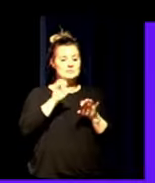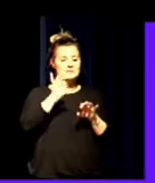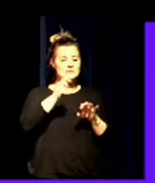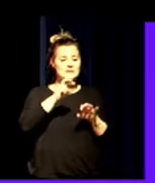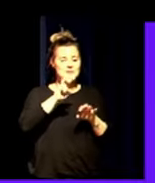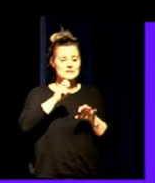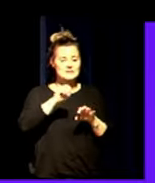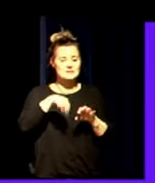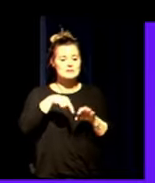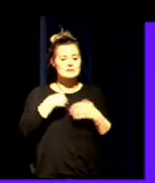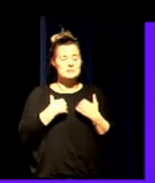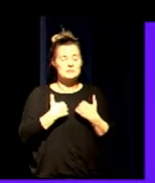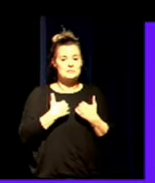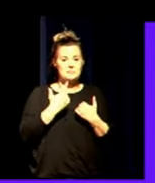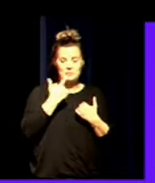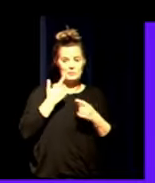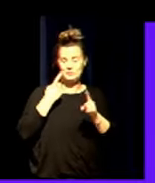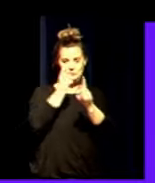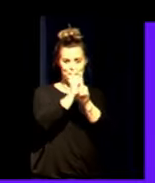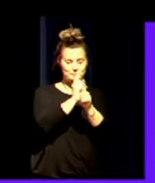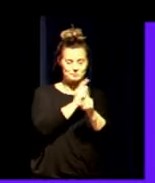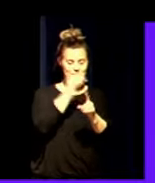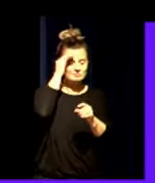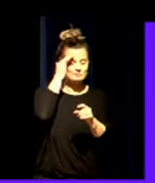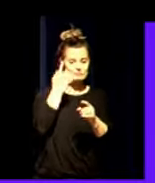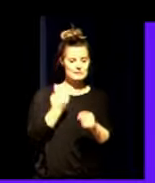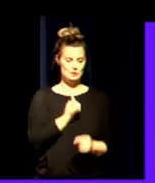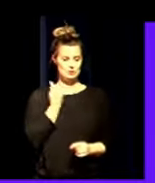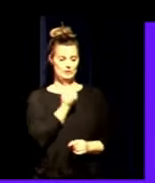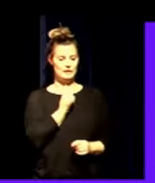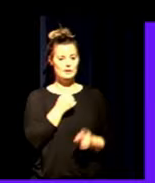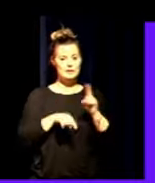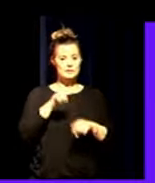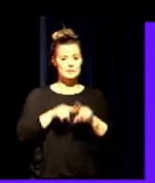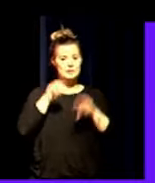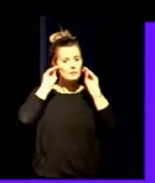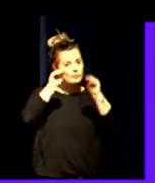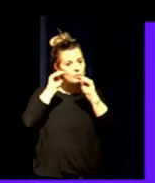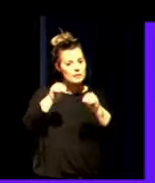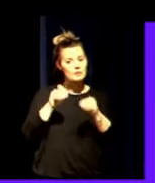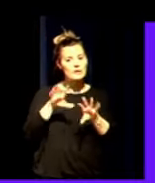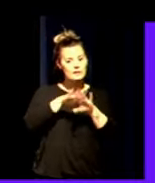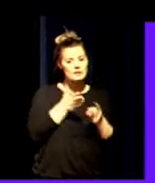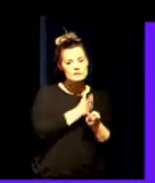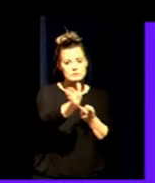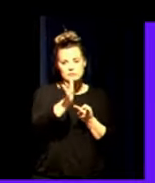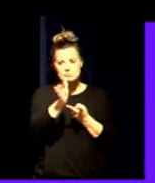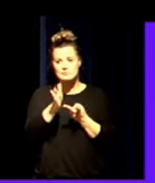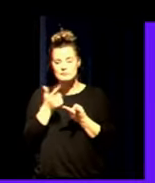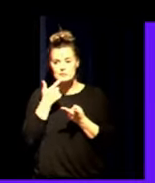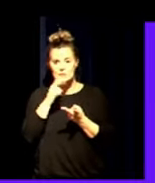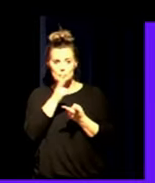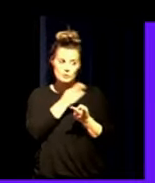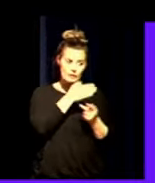es decir, porque claro, dependiendo de esta decisión, la formación va a ir canalizada en una dirección o va a ir canalizada en